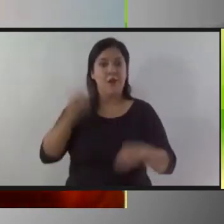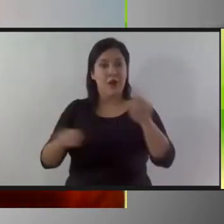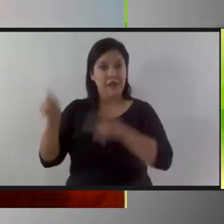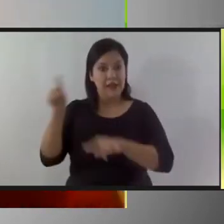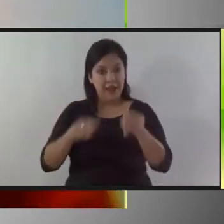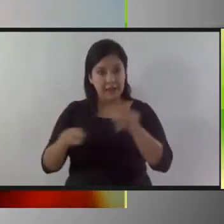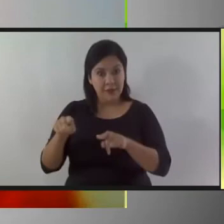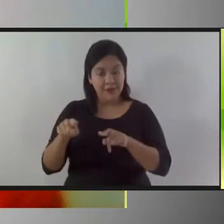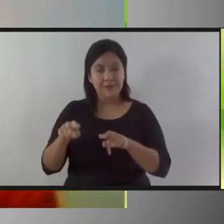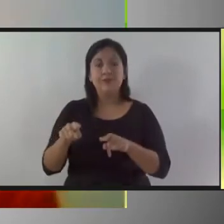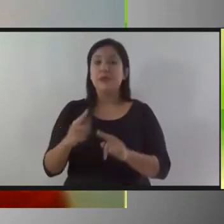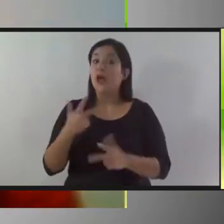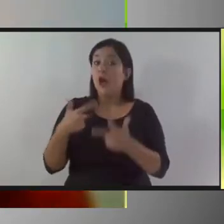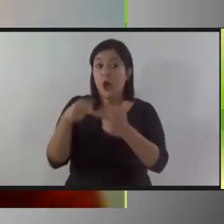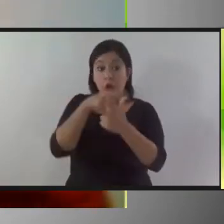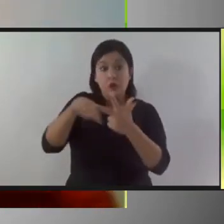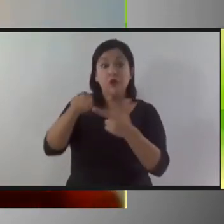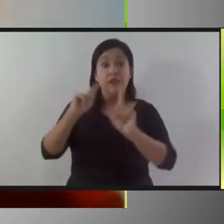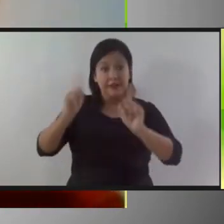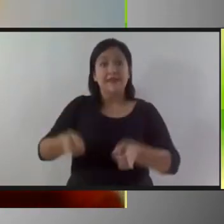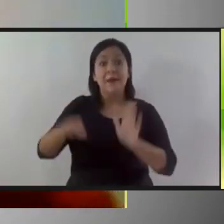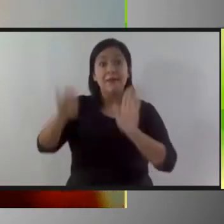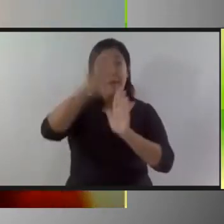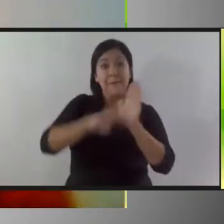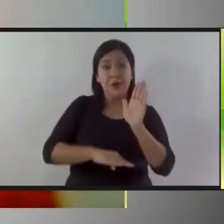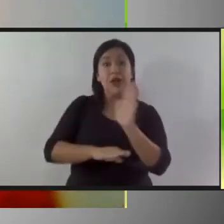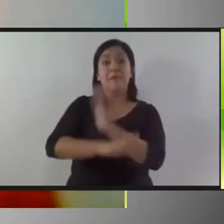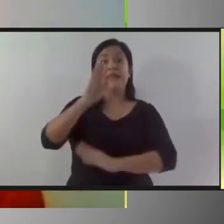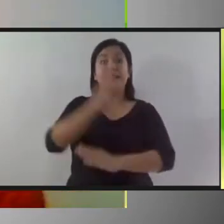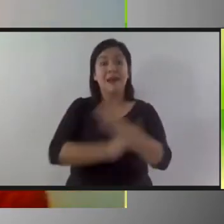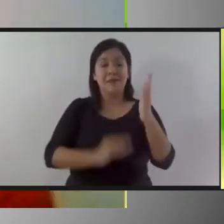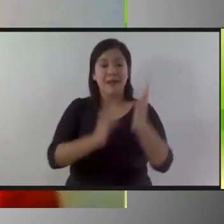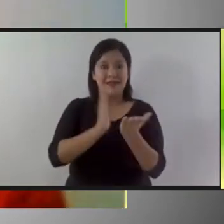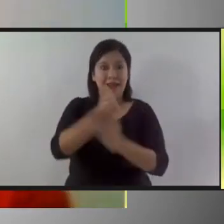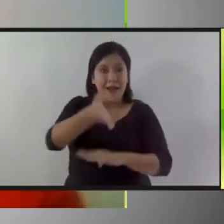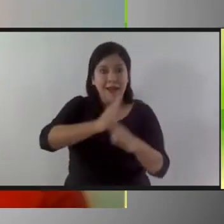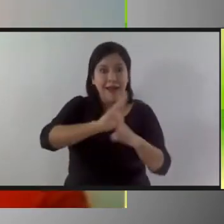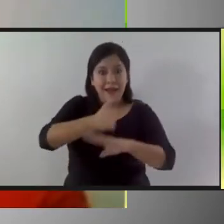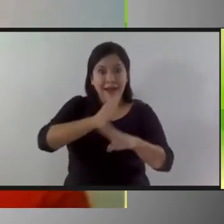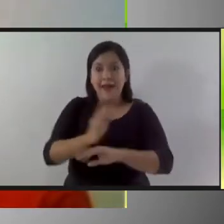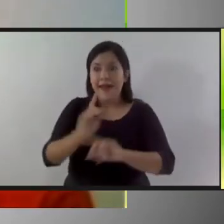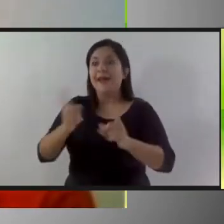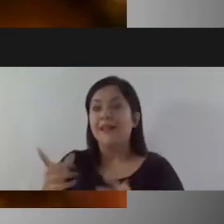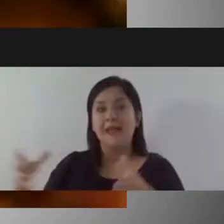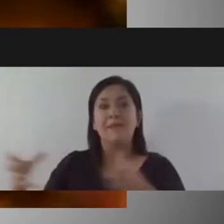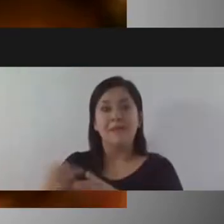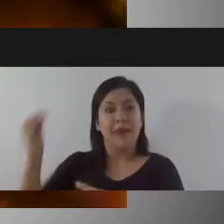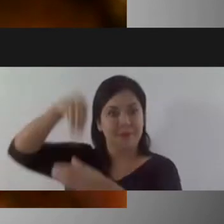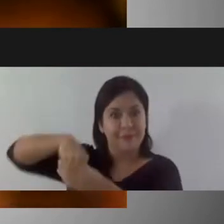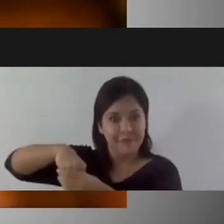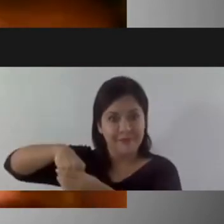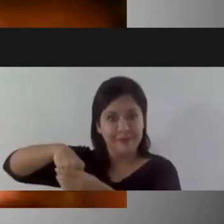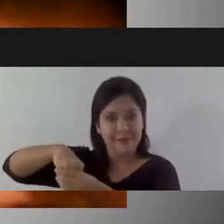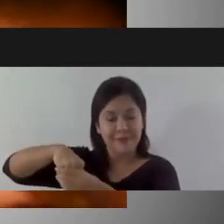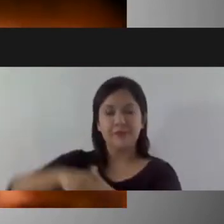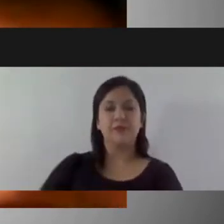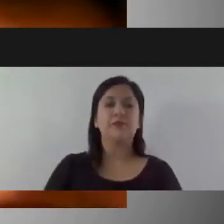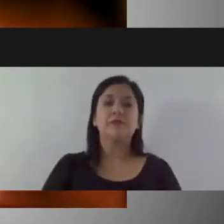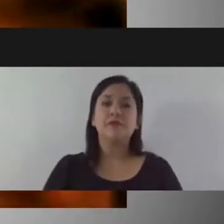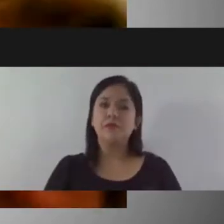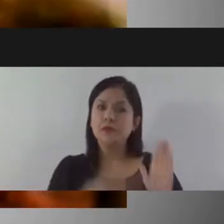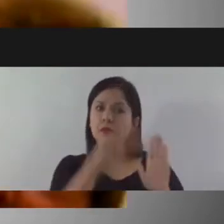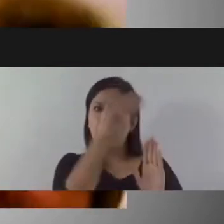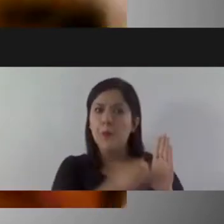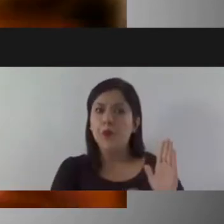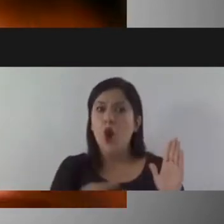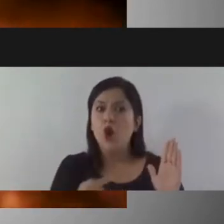tres también somos parte del equipo del programa de discapacidad y accesibilidad de Filo. Les cuento que este